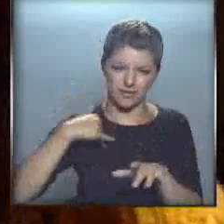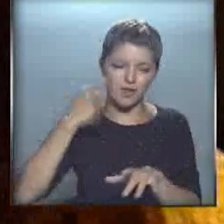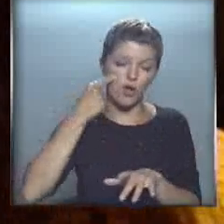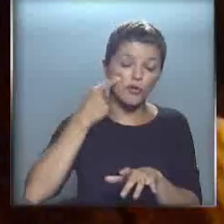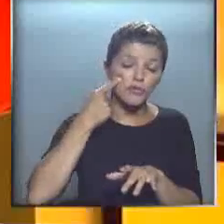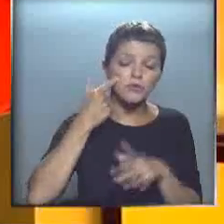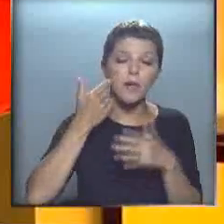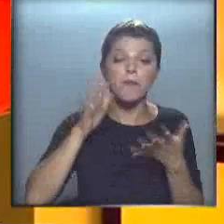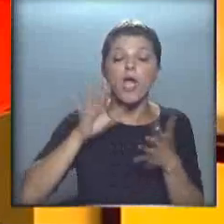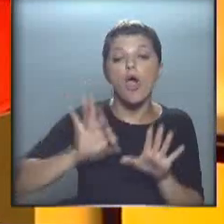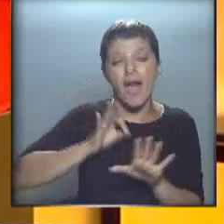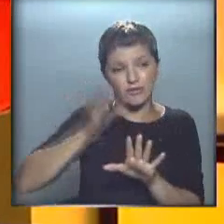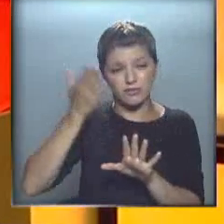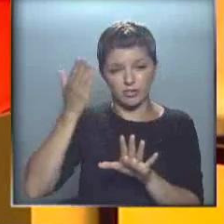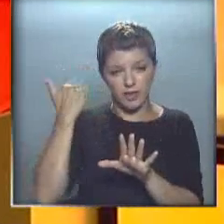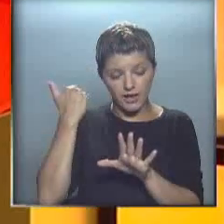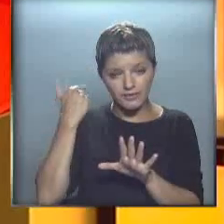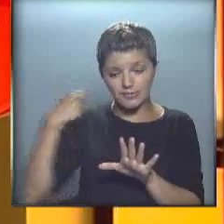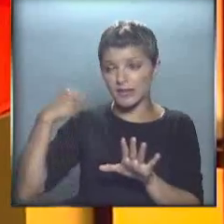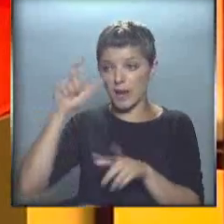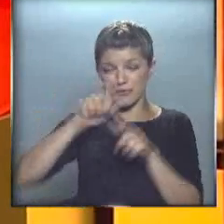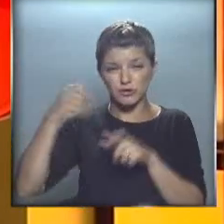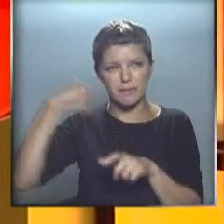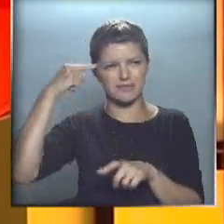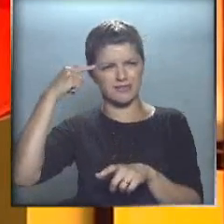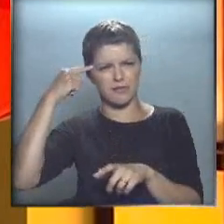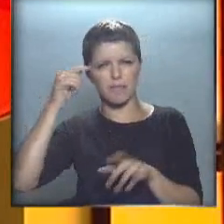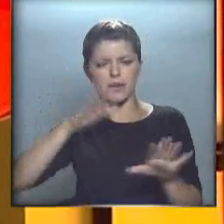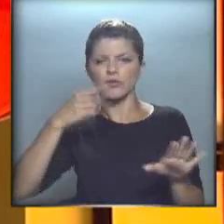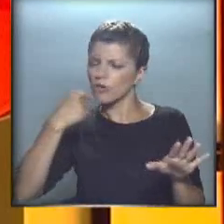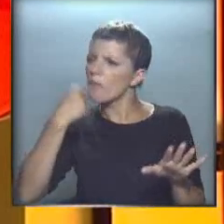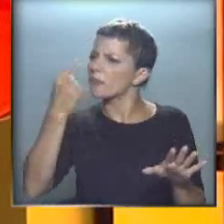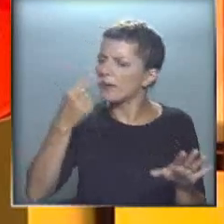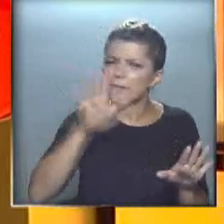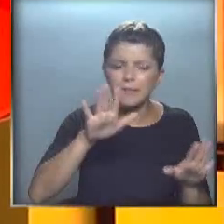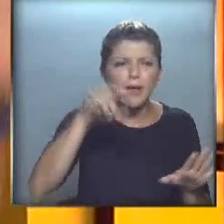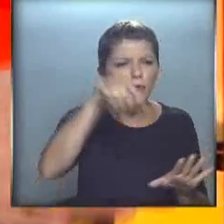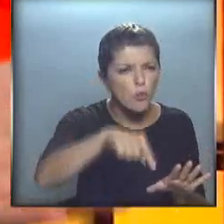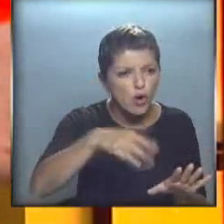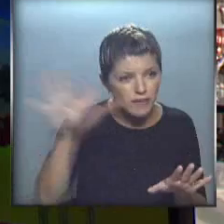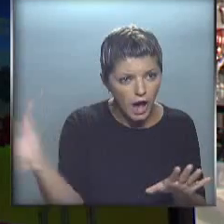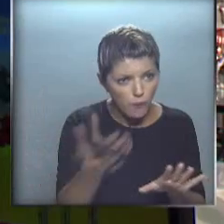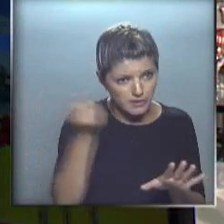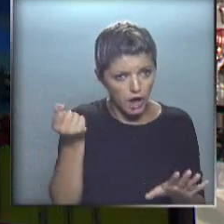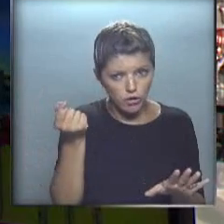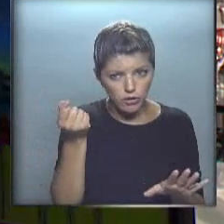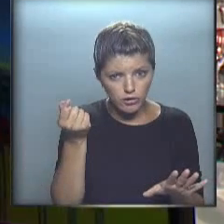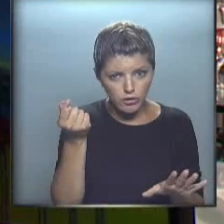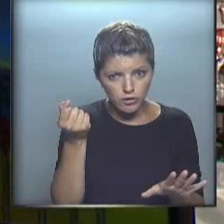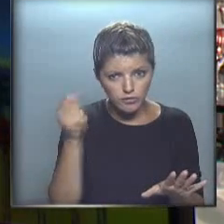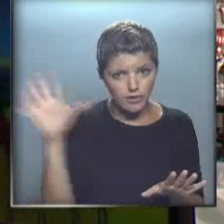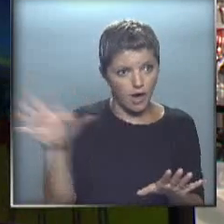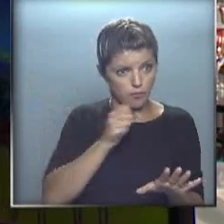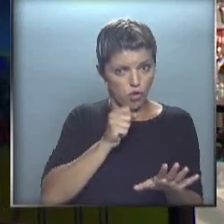que aconteció con la dictadura, pero muchas veces la gente confundía y nos preguntaban, bueno, pero ustedes fueron adoptados por